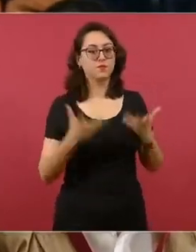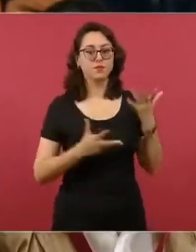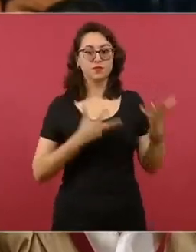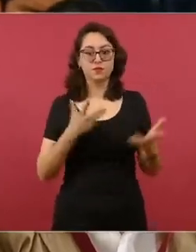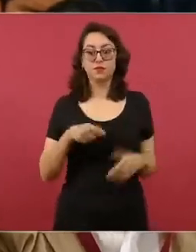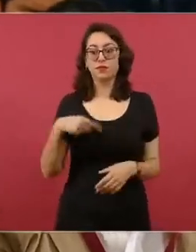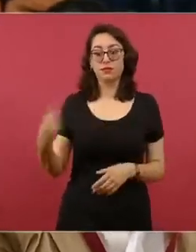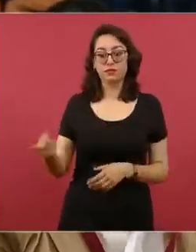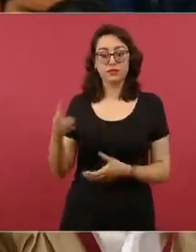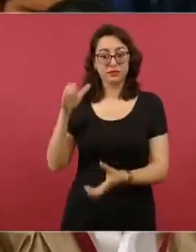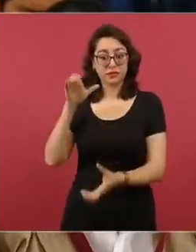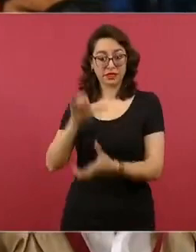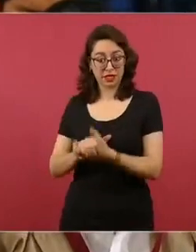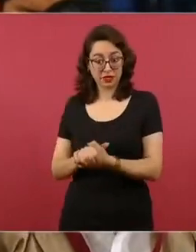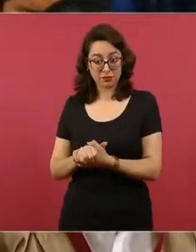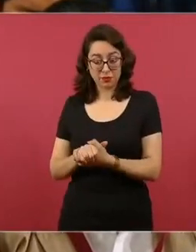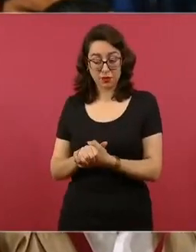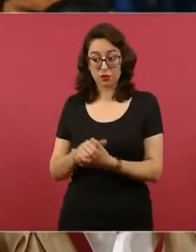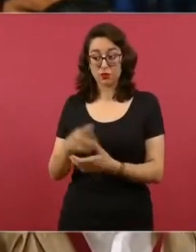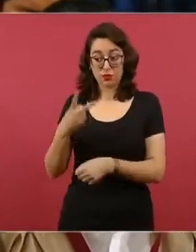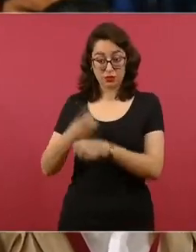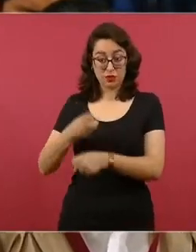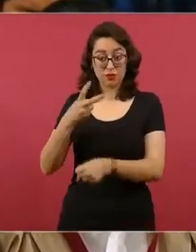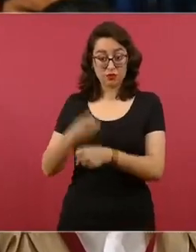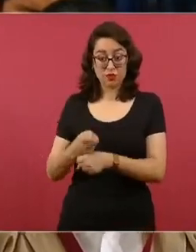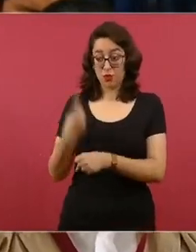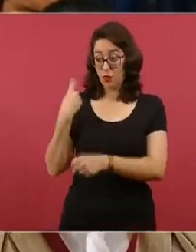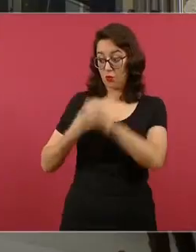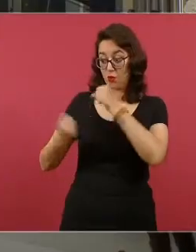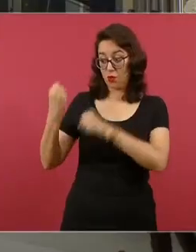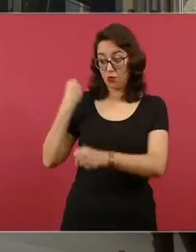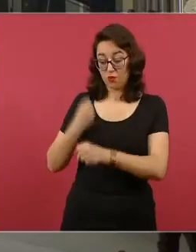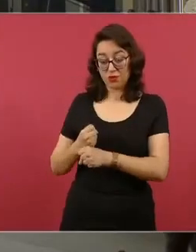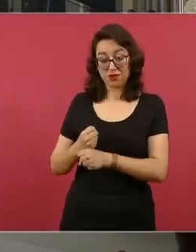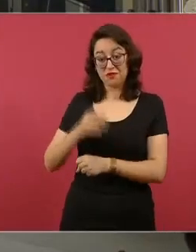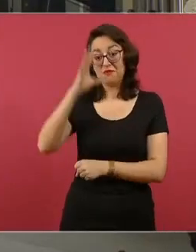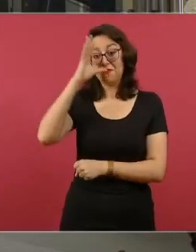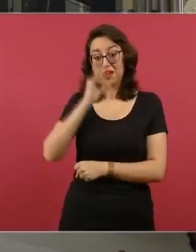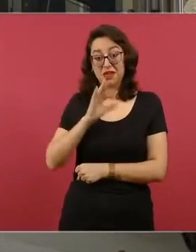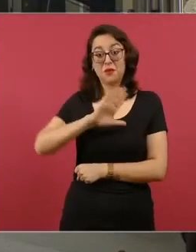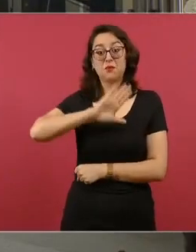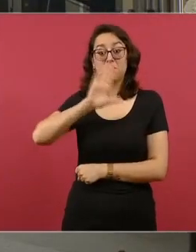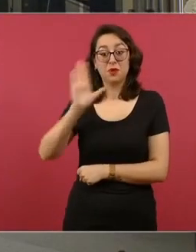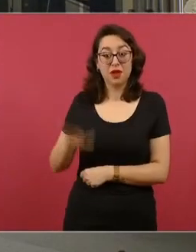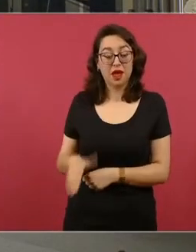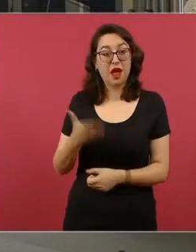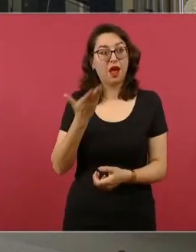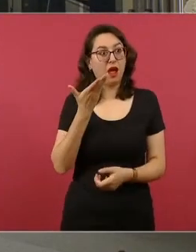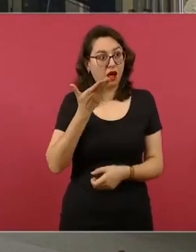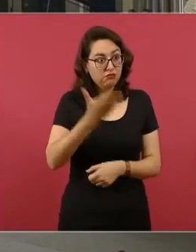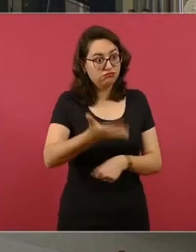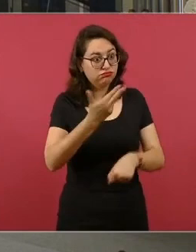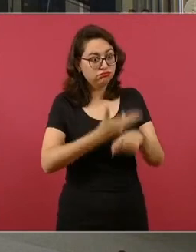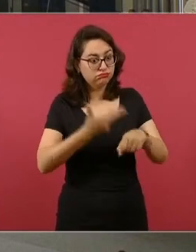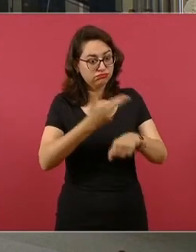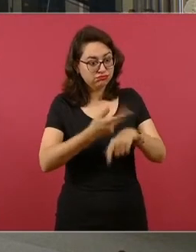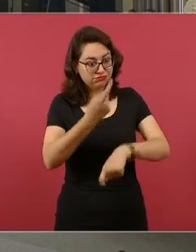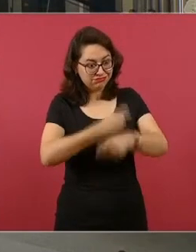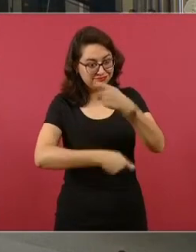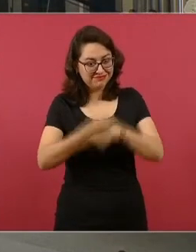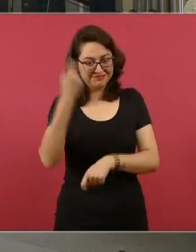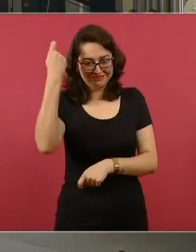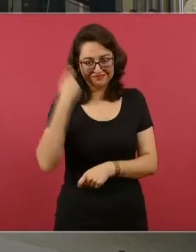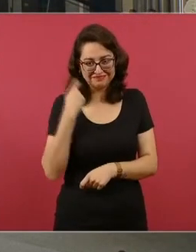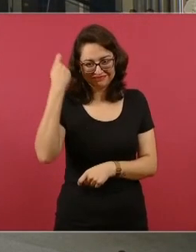esposo falleció a finales del año pasado. Al tratar de tramitar su segunda pensión, no solo se la negaron, sino que